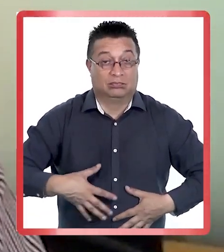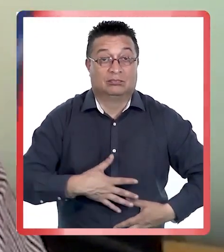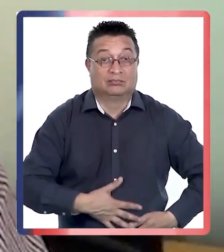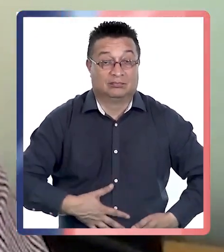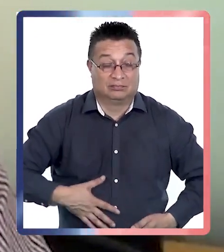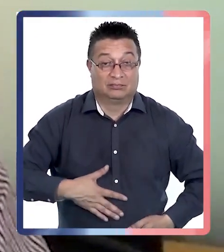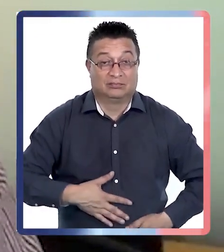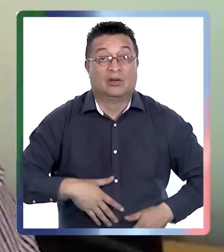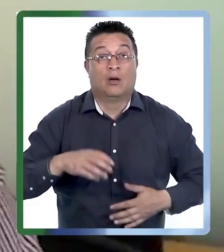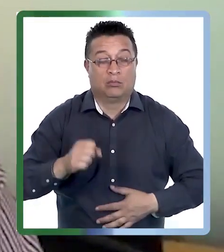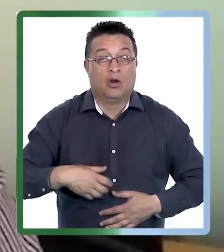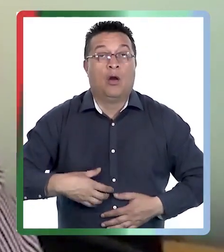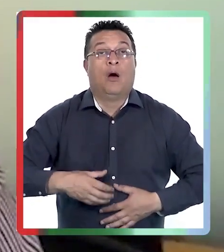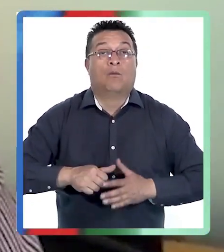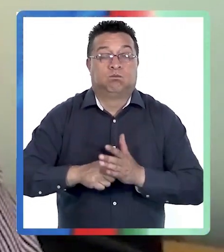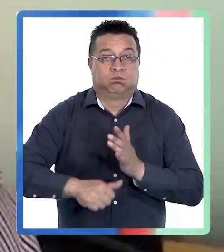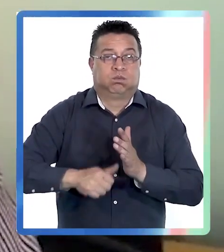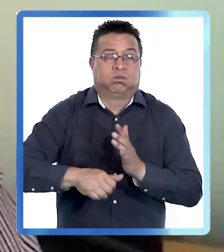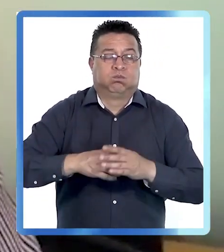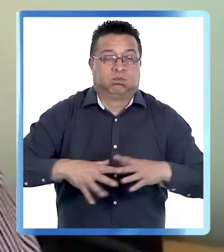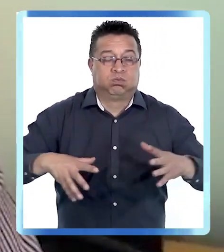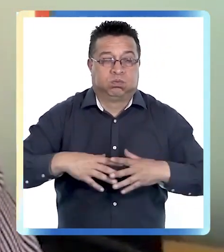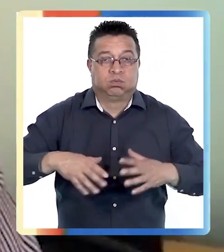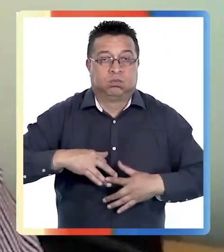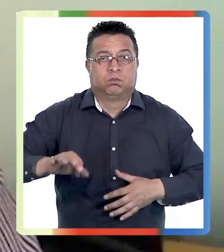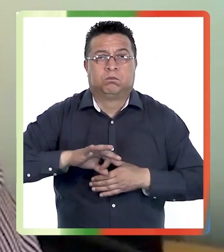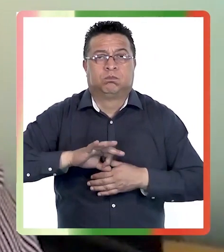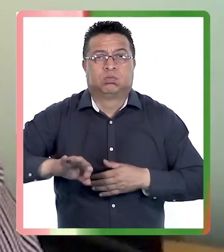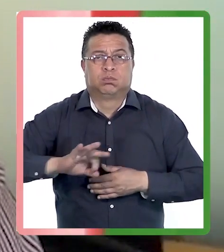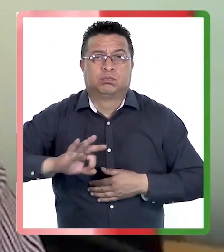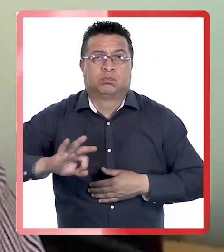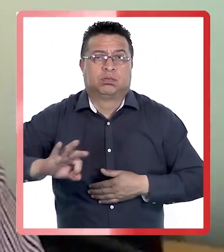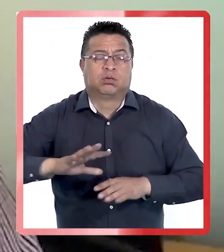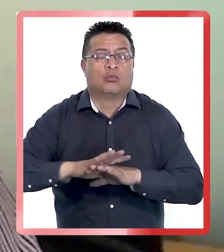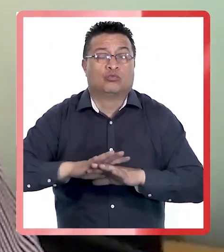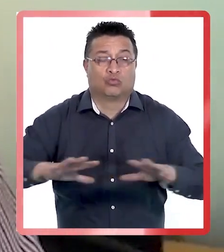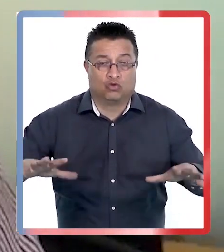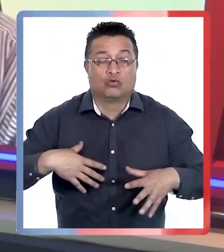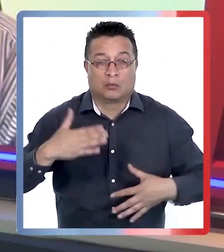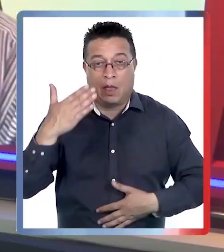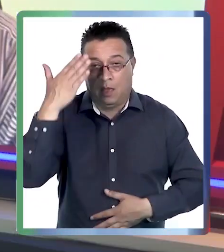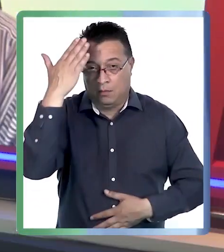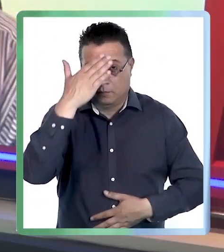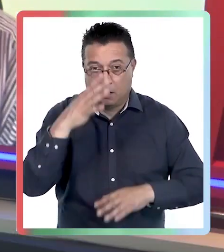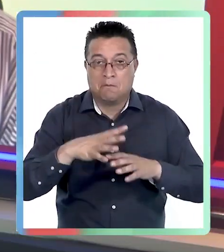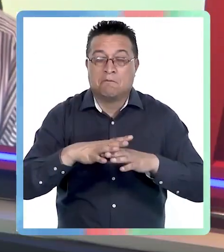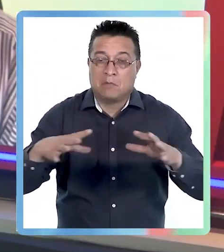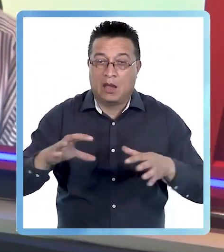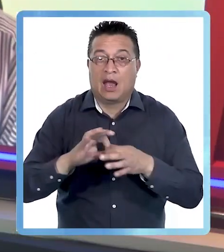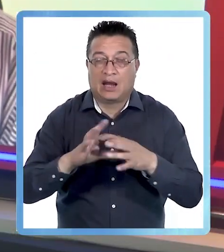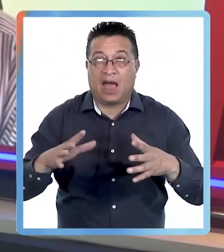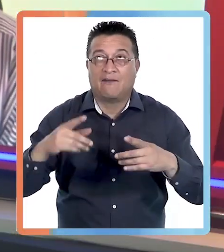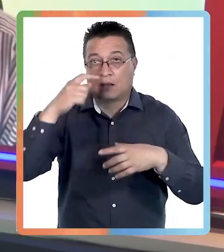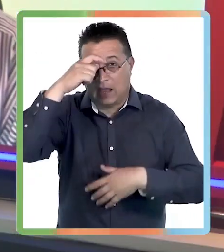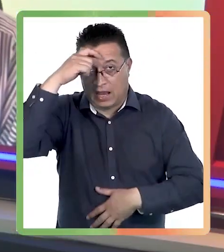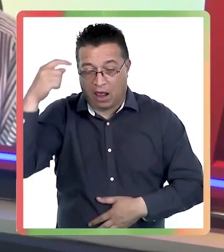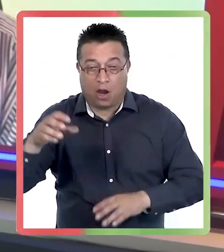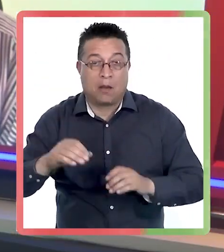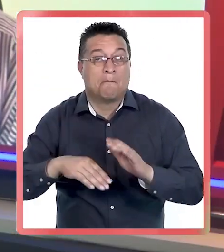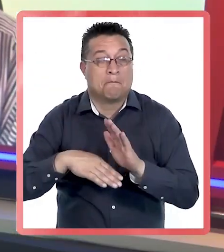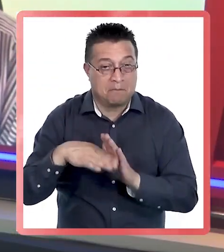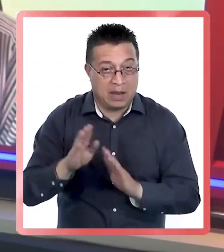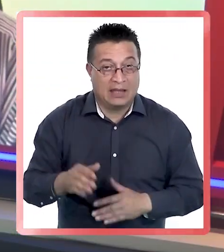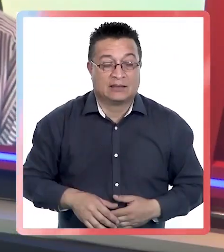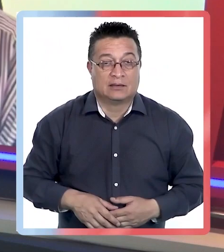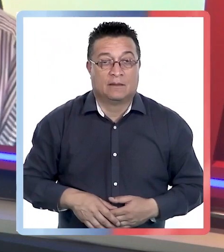y pueden llegar a producir un meteorismo bastante importante que viene a complicar o a agravar un golpe de calor aún